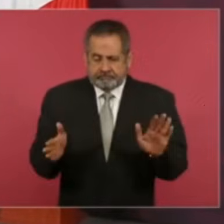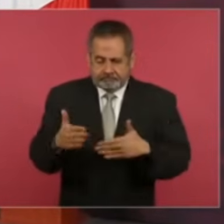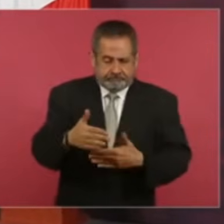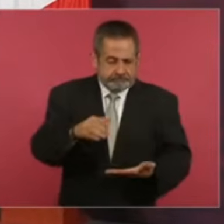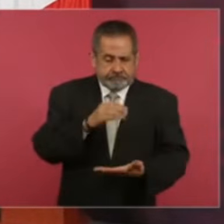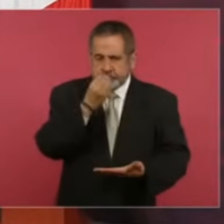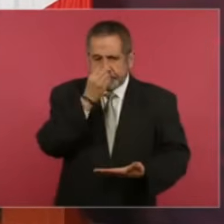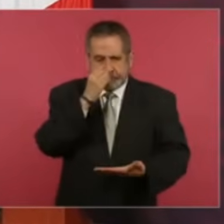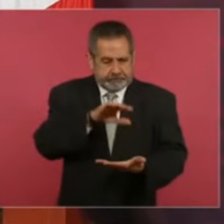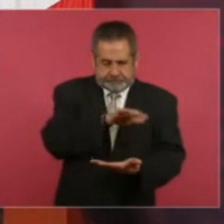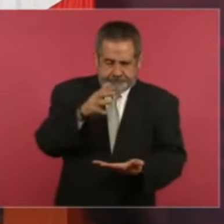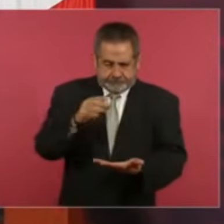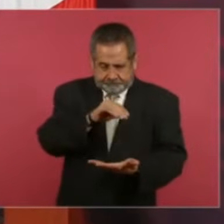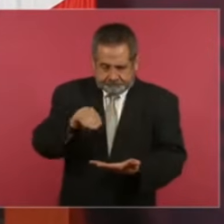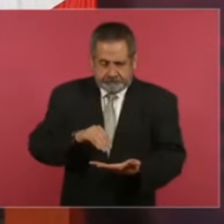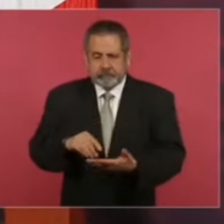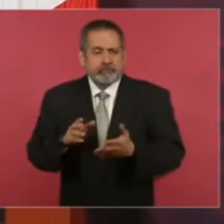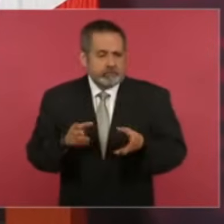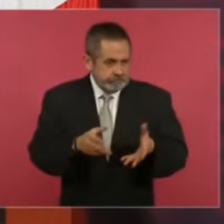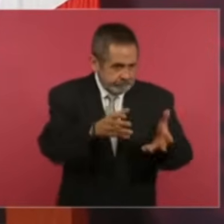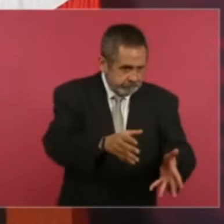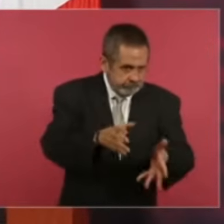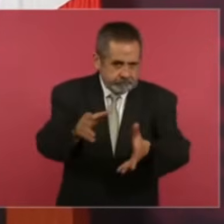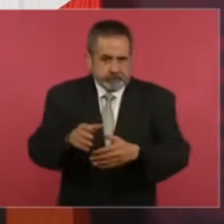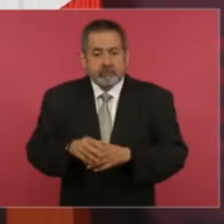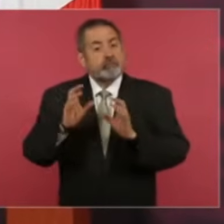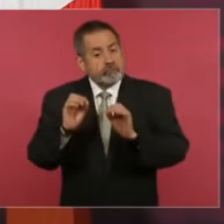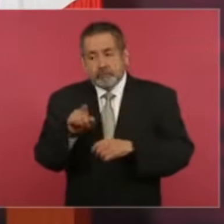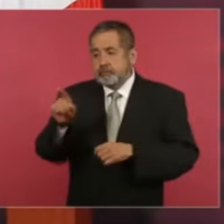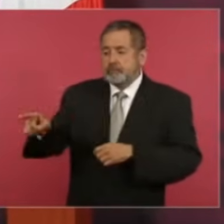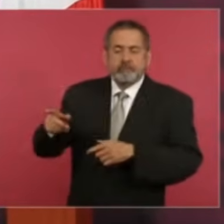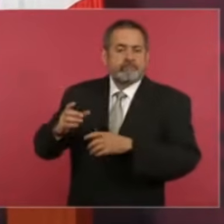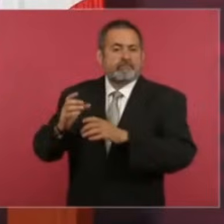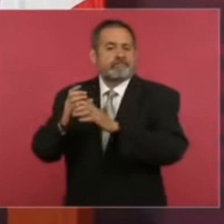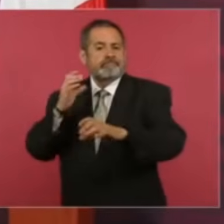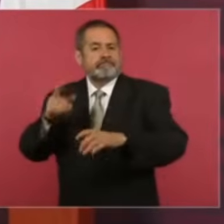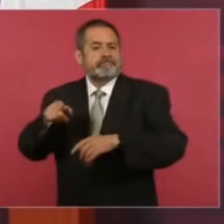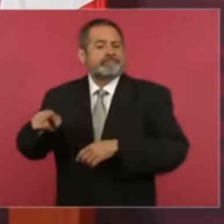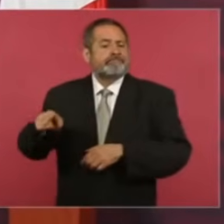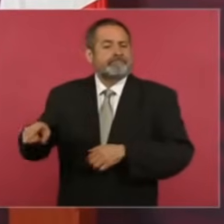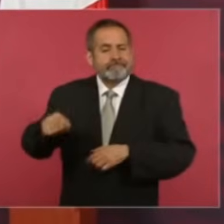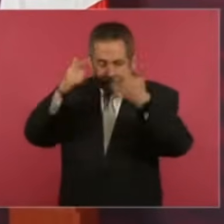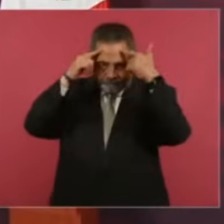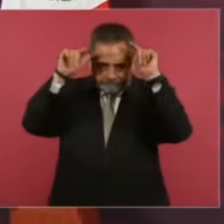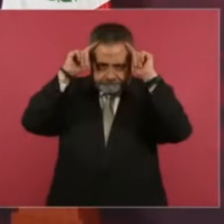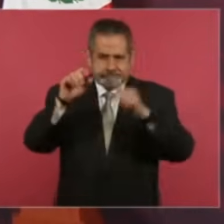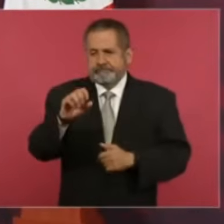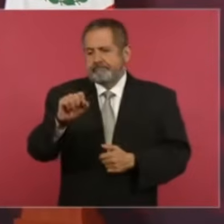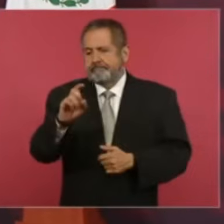despensas, comida caliente en comedores de Marina, de Defensa.